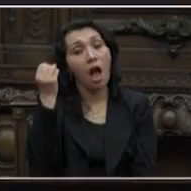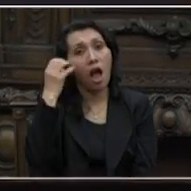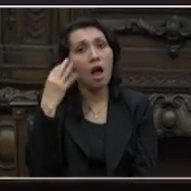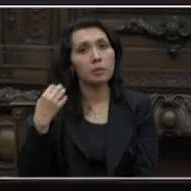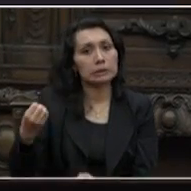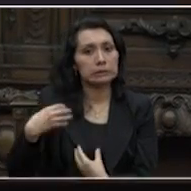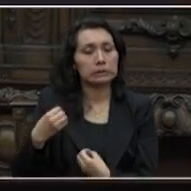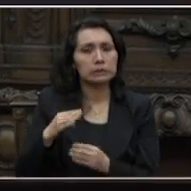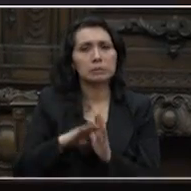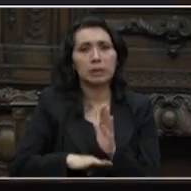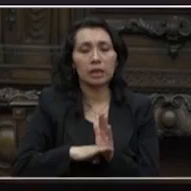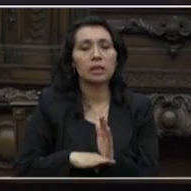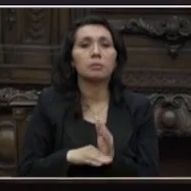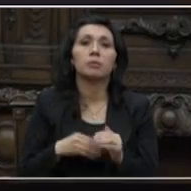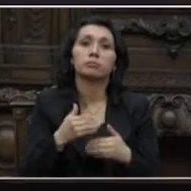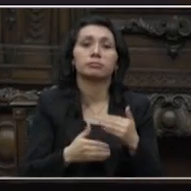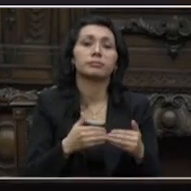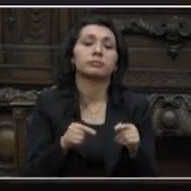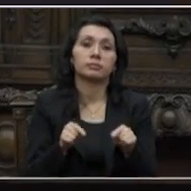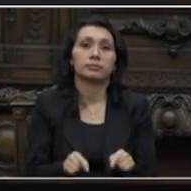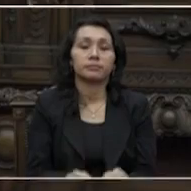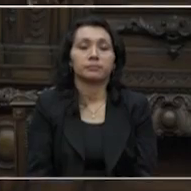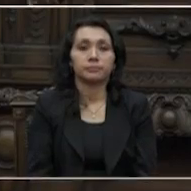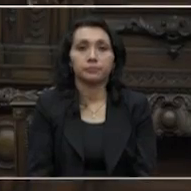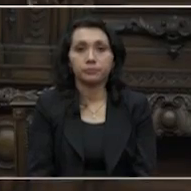lecciones mínimas para esto.